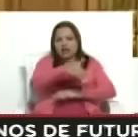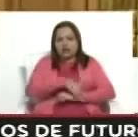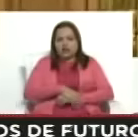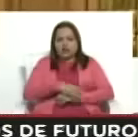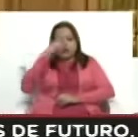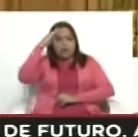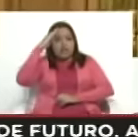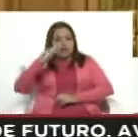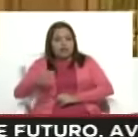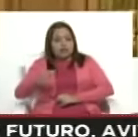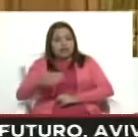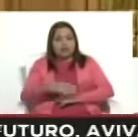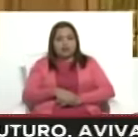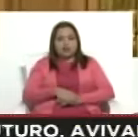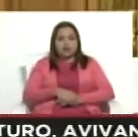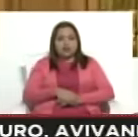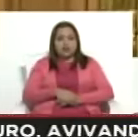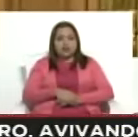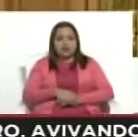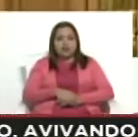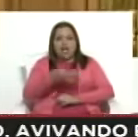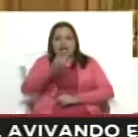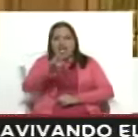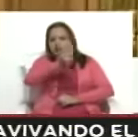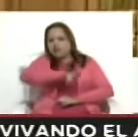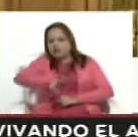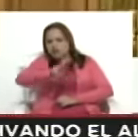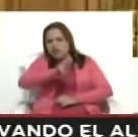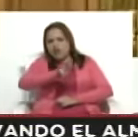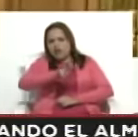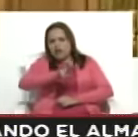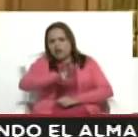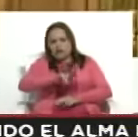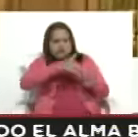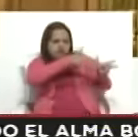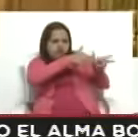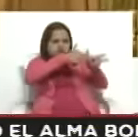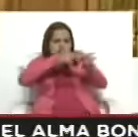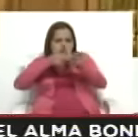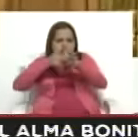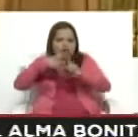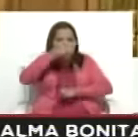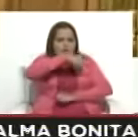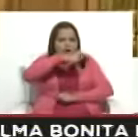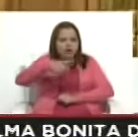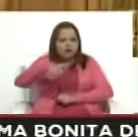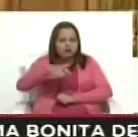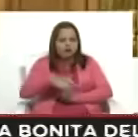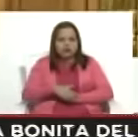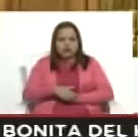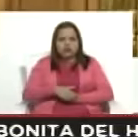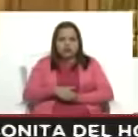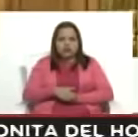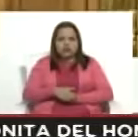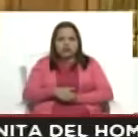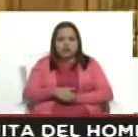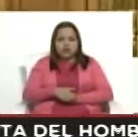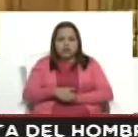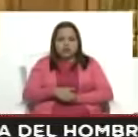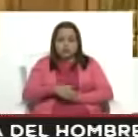Armada, o la Fuerza Armada fue usada para masacrar a ese pueblo. Esto es